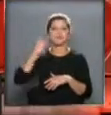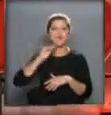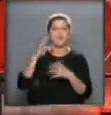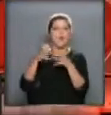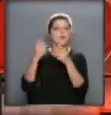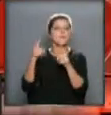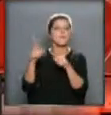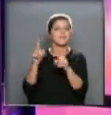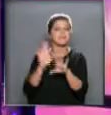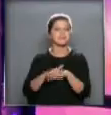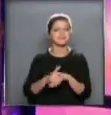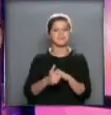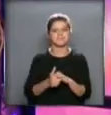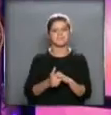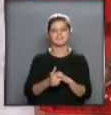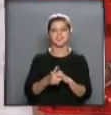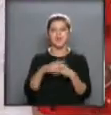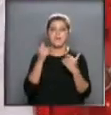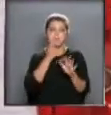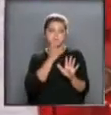cosa con la otra